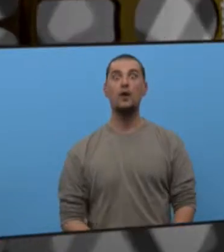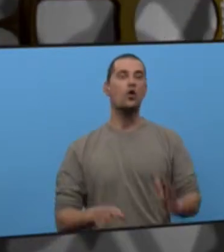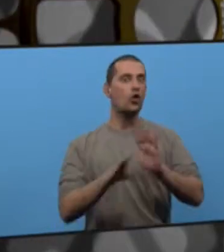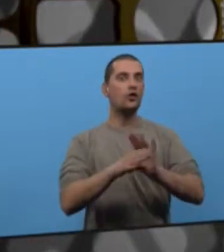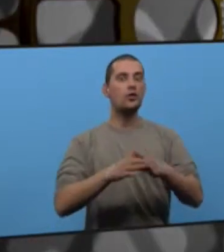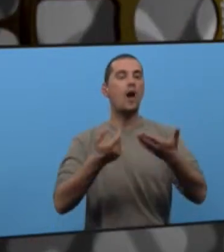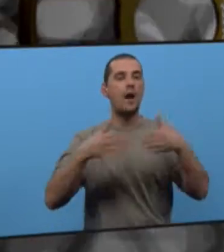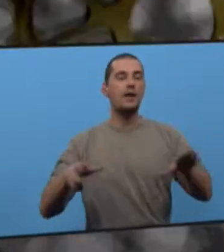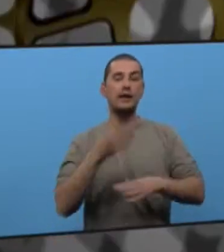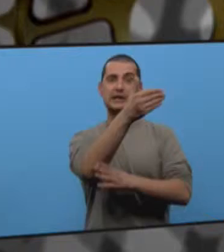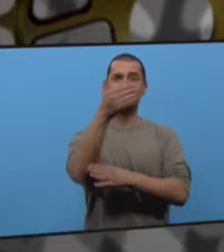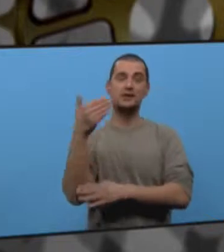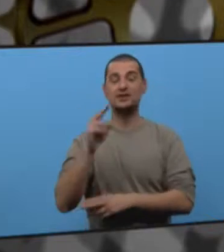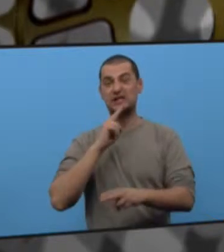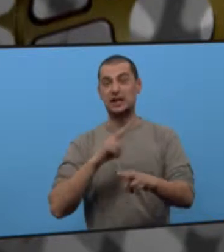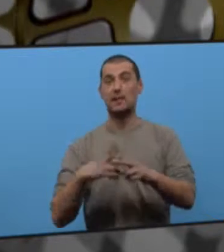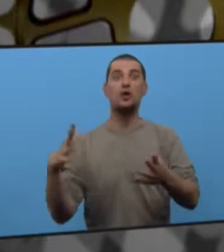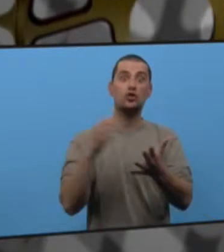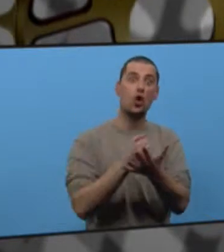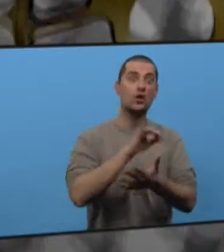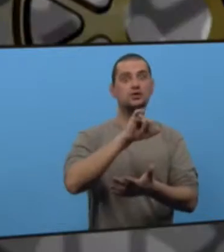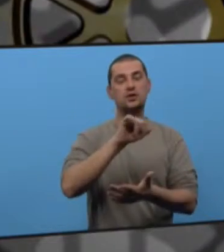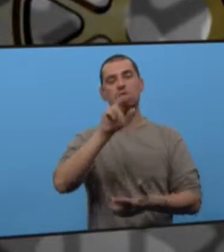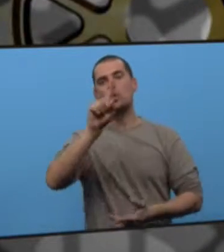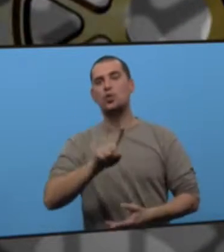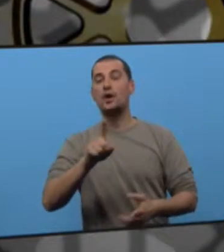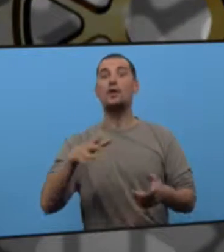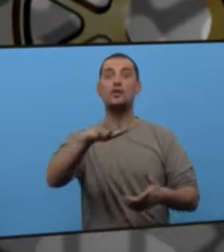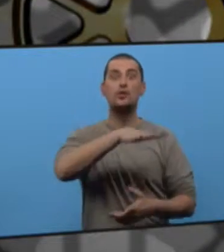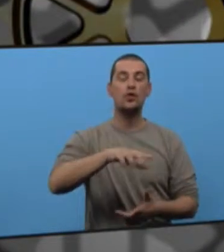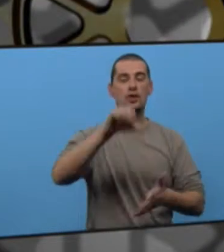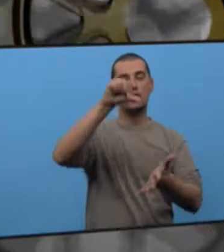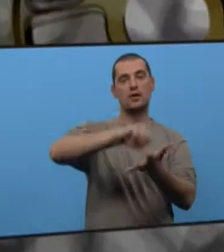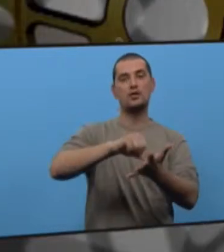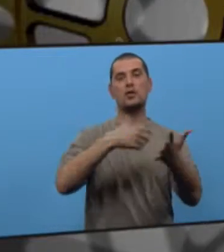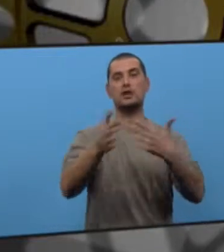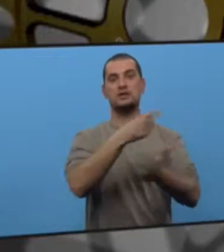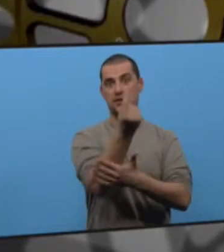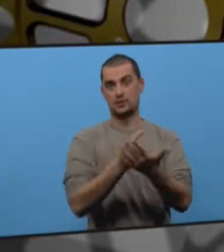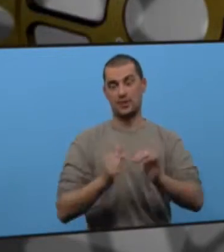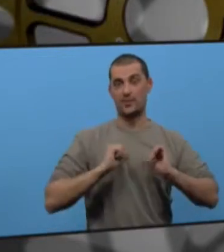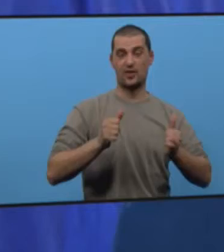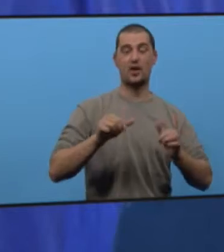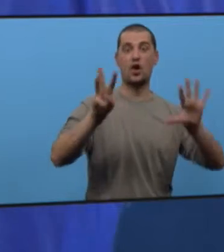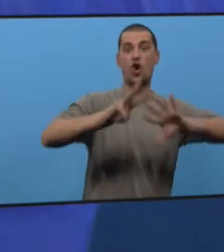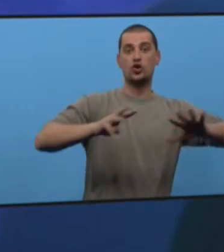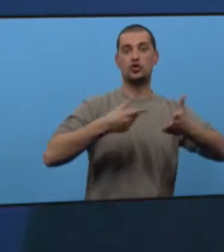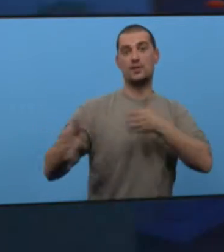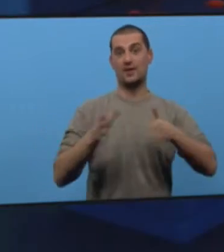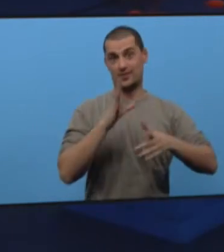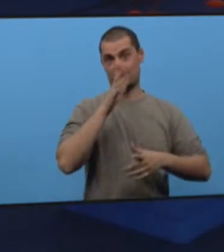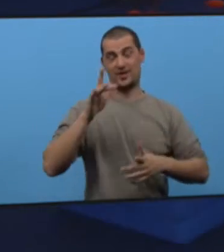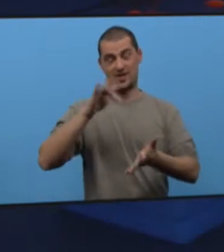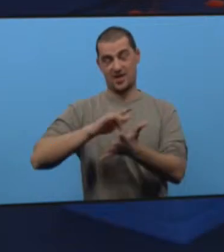Continúa aberta a exposición Todas e Unha que acolle o Centro de Artesanía e Deseño desde o pasado 8 de marzo con motivo do Día Mundial